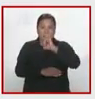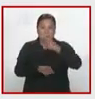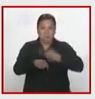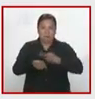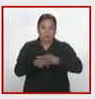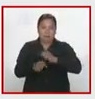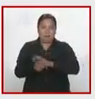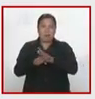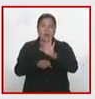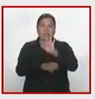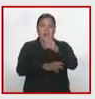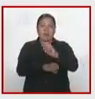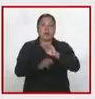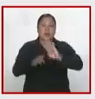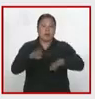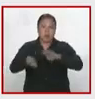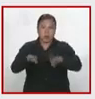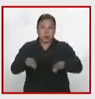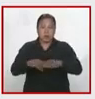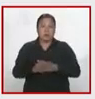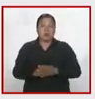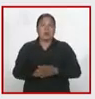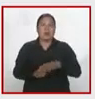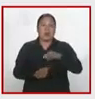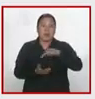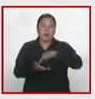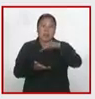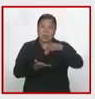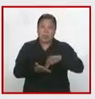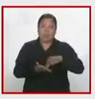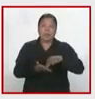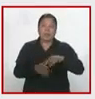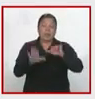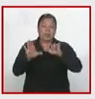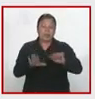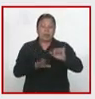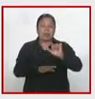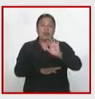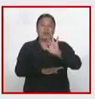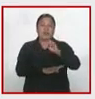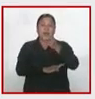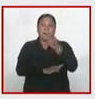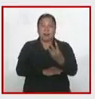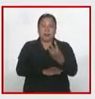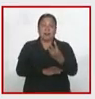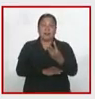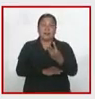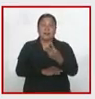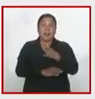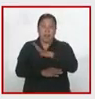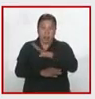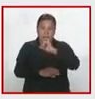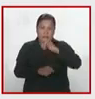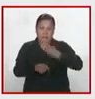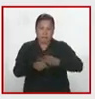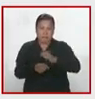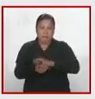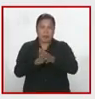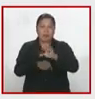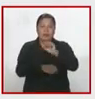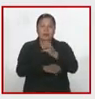49 defunciones la jurisdicción de la mixteca 653 casos confirmados y